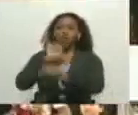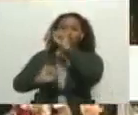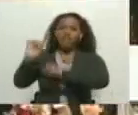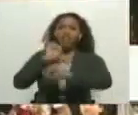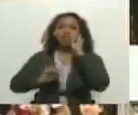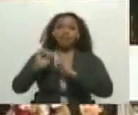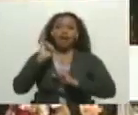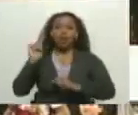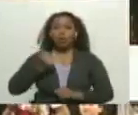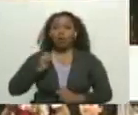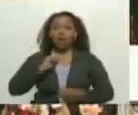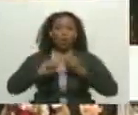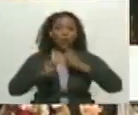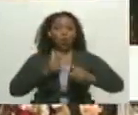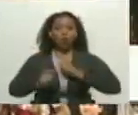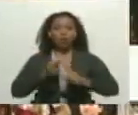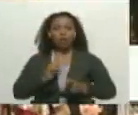defender ante quien sea.